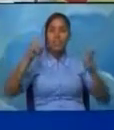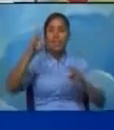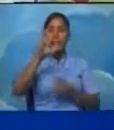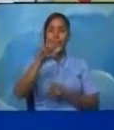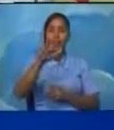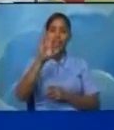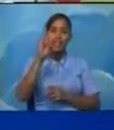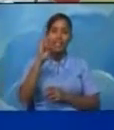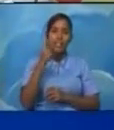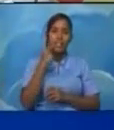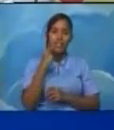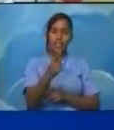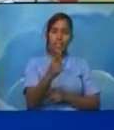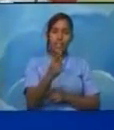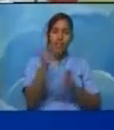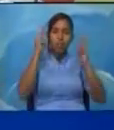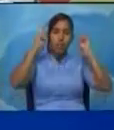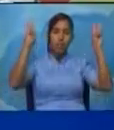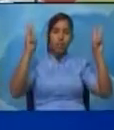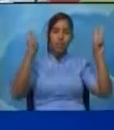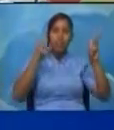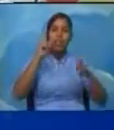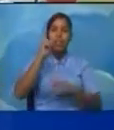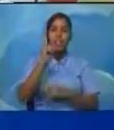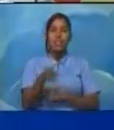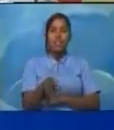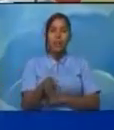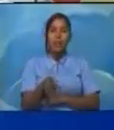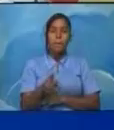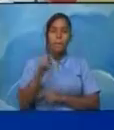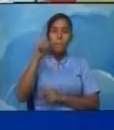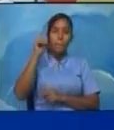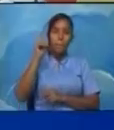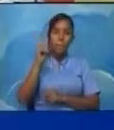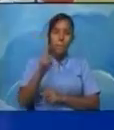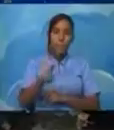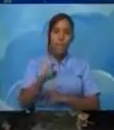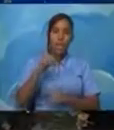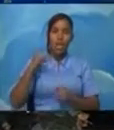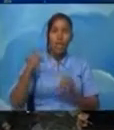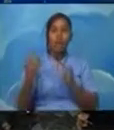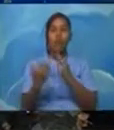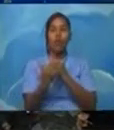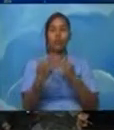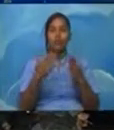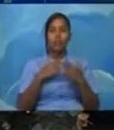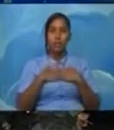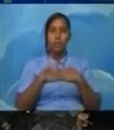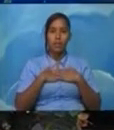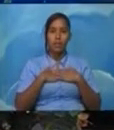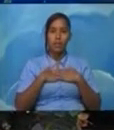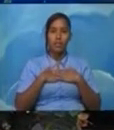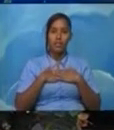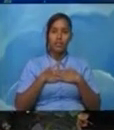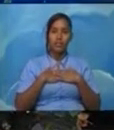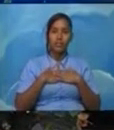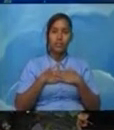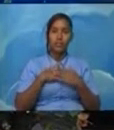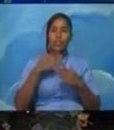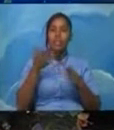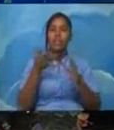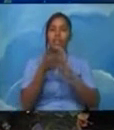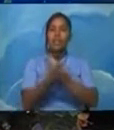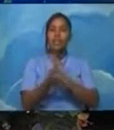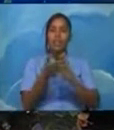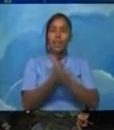37 Moisés dijo, diga conmigo, también contra mí. También contra mí. ¿Qué